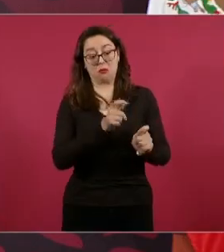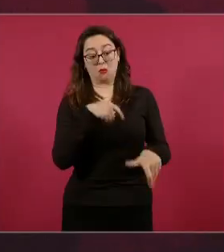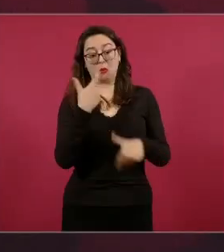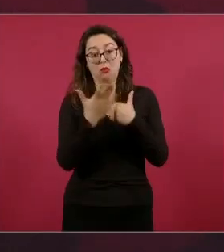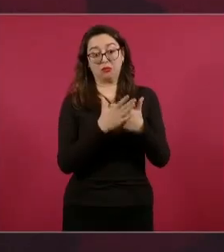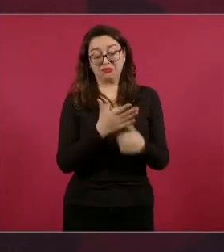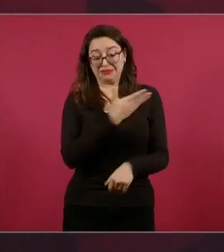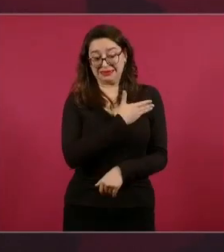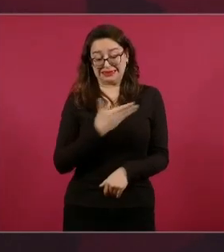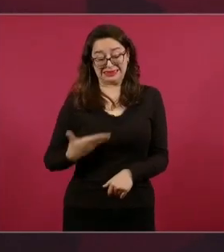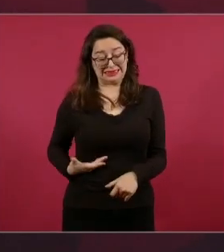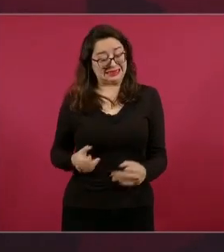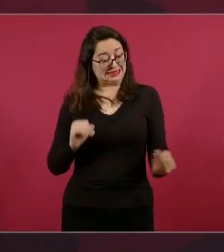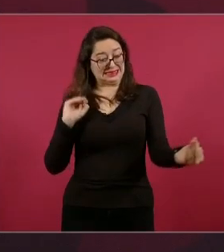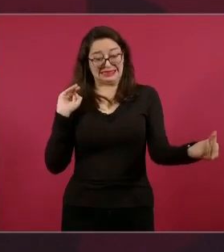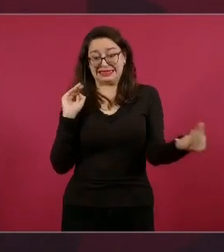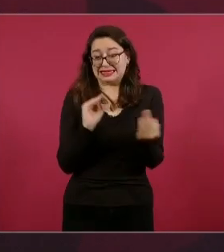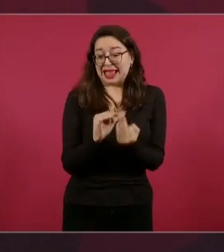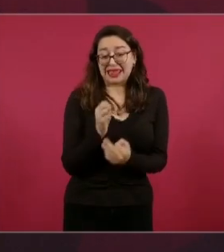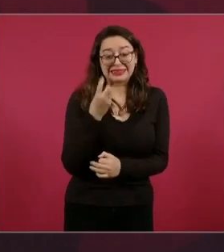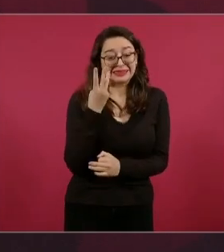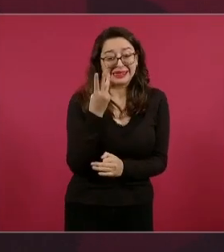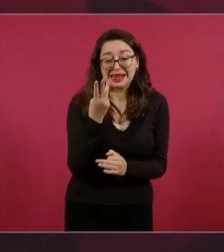presidencial. 3 meses y medio.